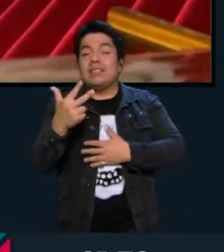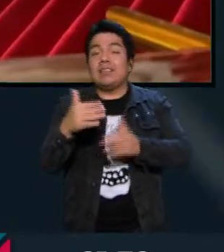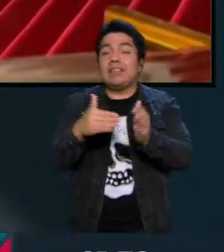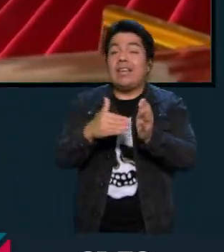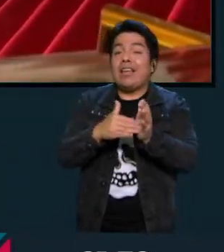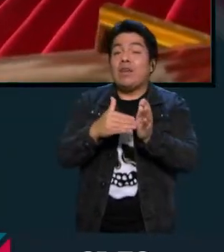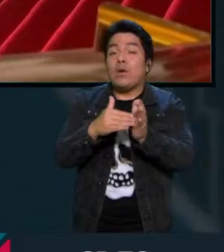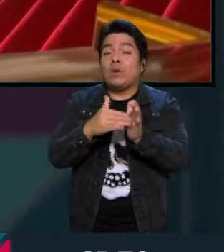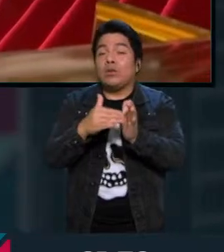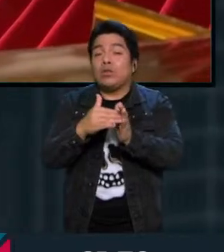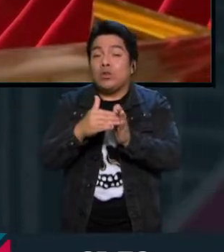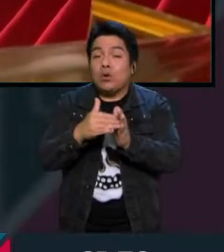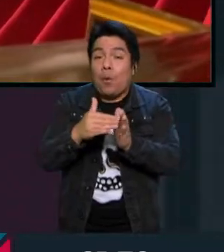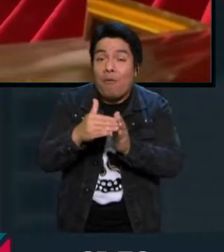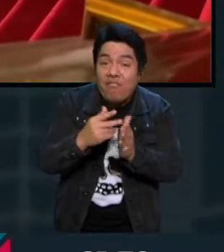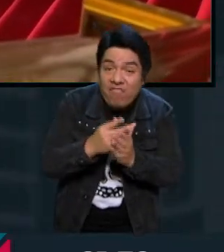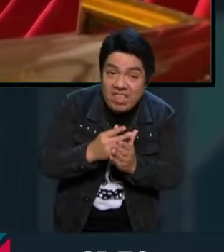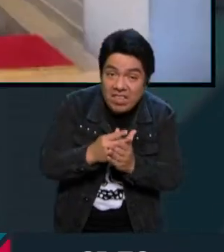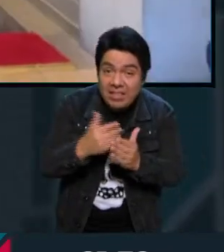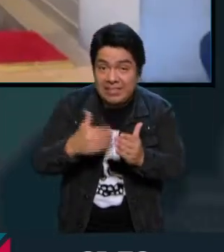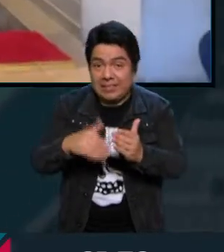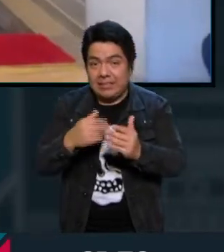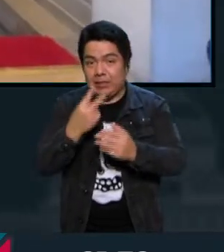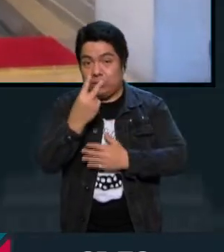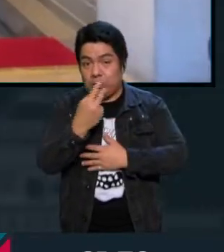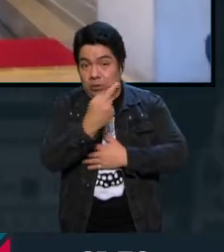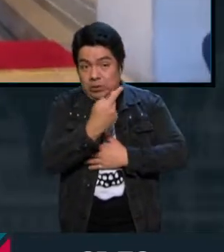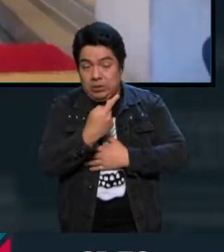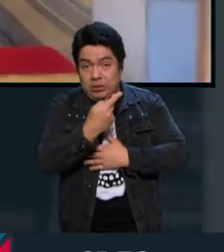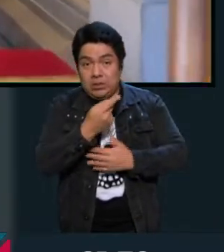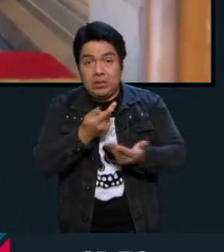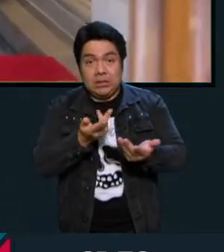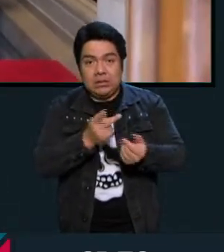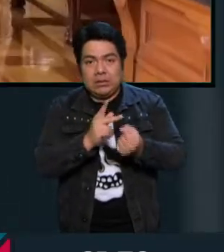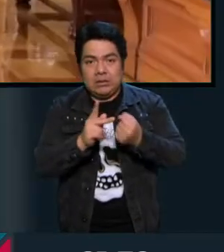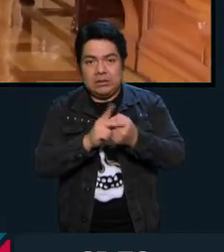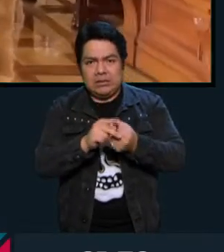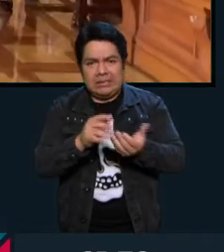738 mil millones de dólares. Nunca en la historia de la humanidad dos países habían comerciado tales